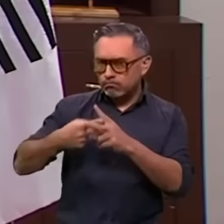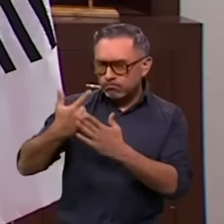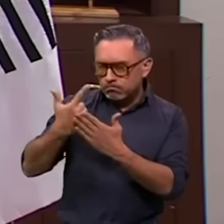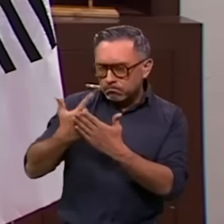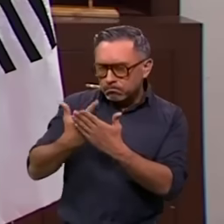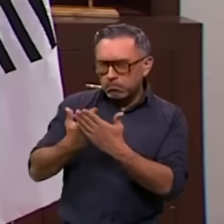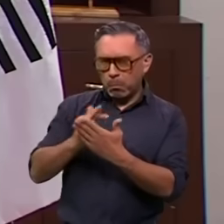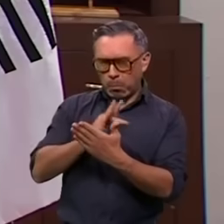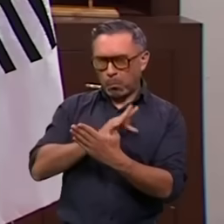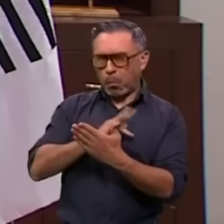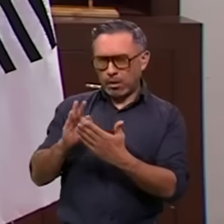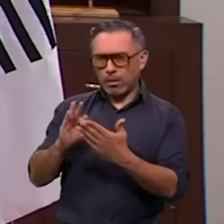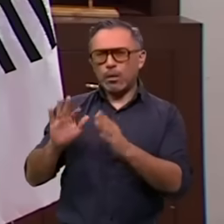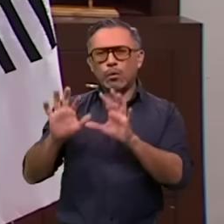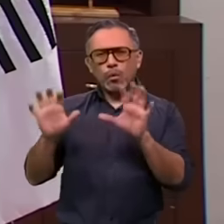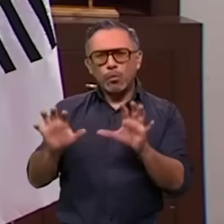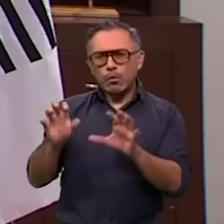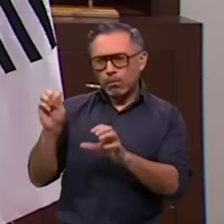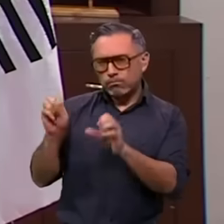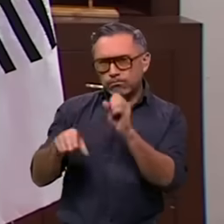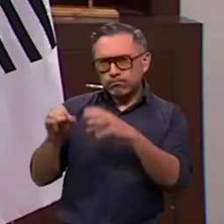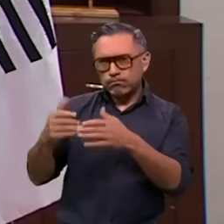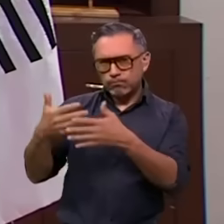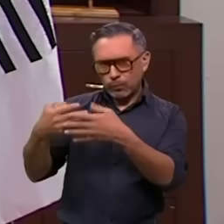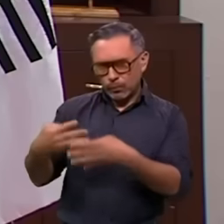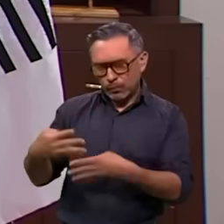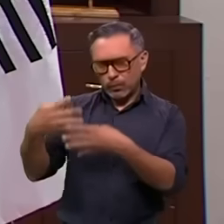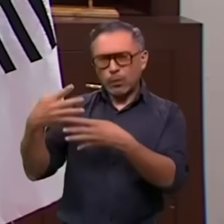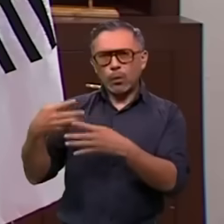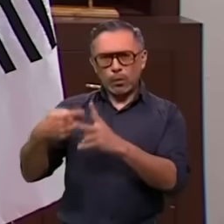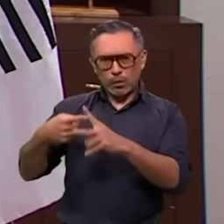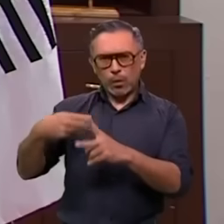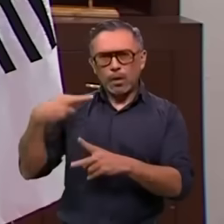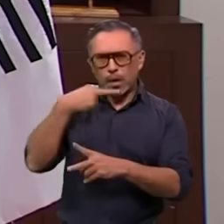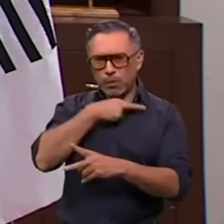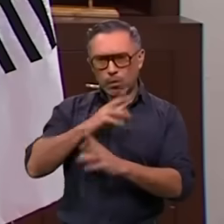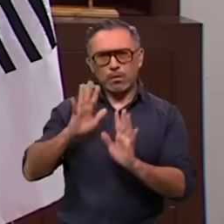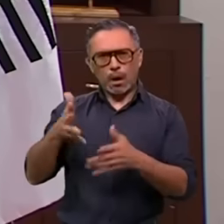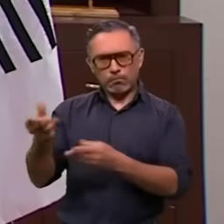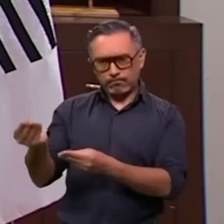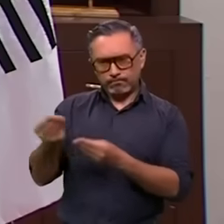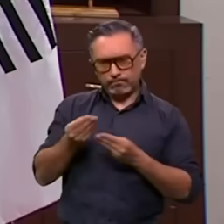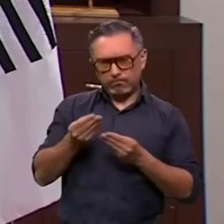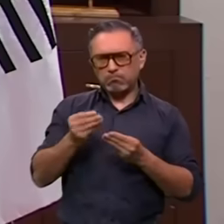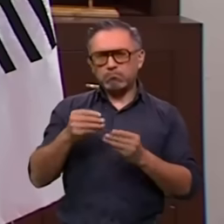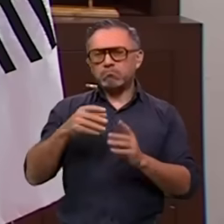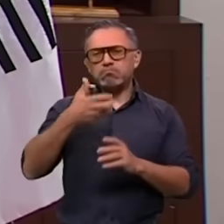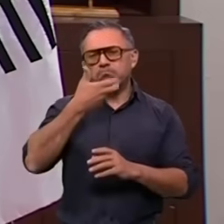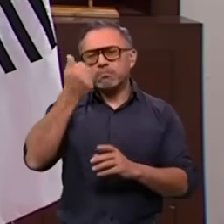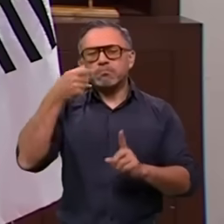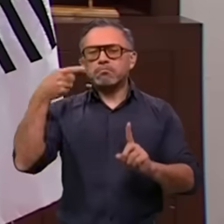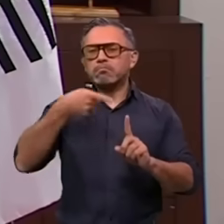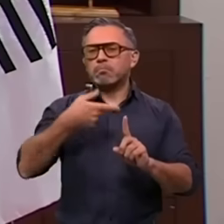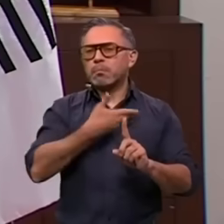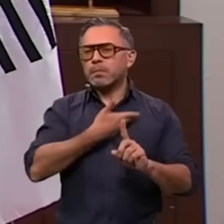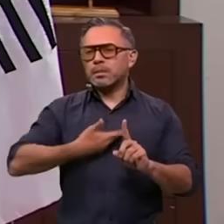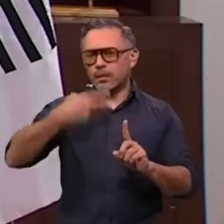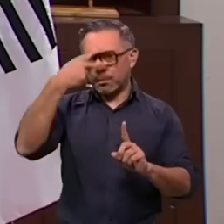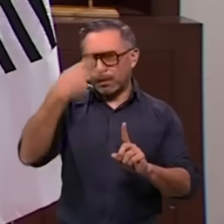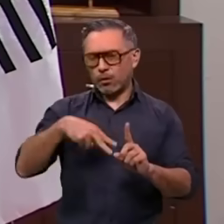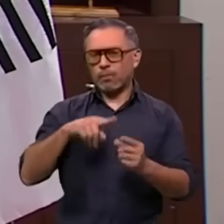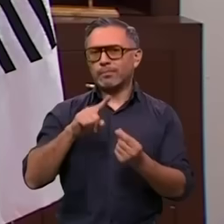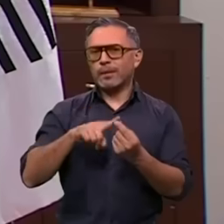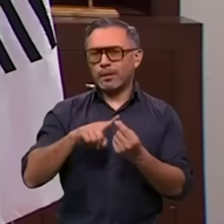los resultados del conteo rápido para la elección de la Presidencia de la República. Este ejercicio, basado en una